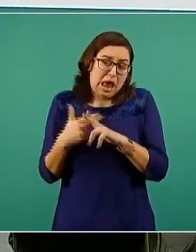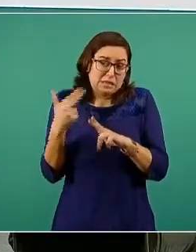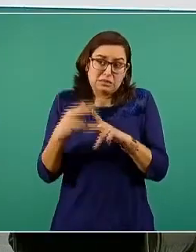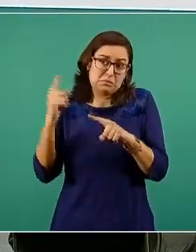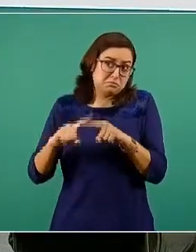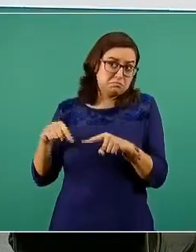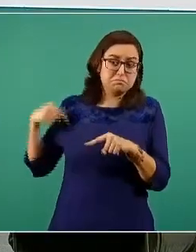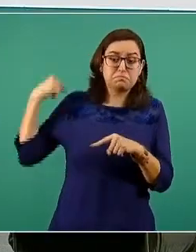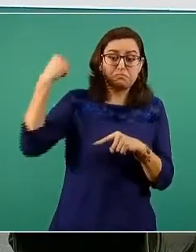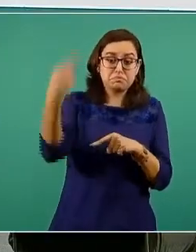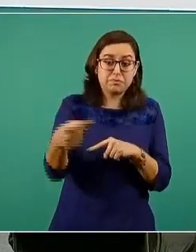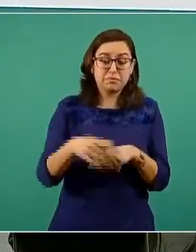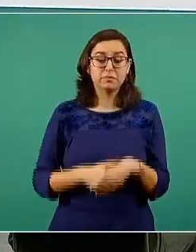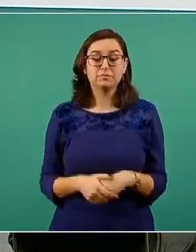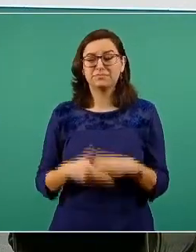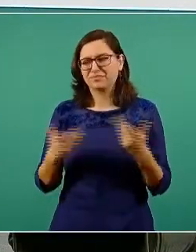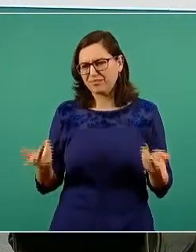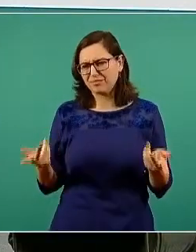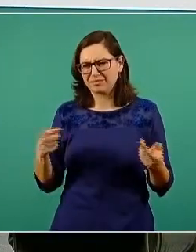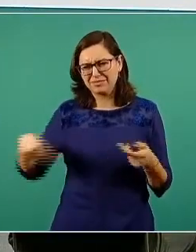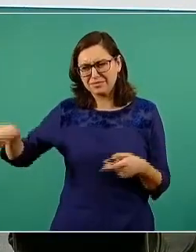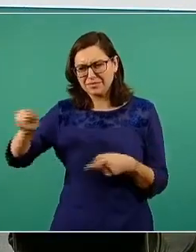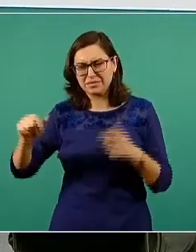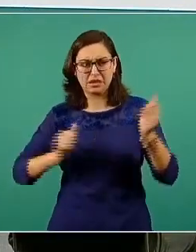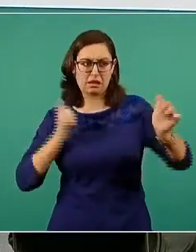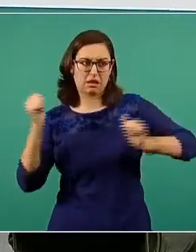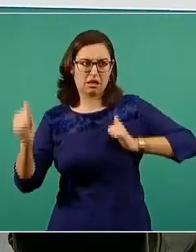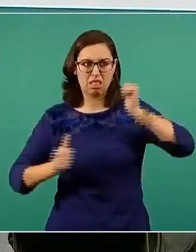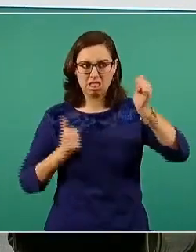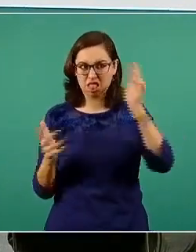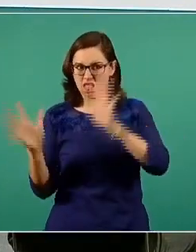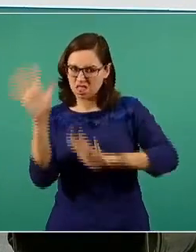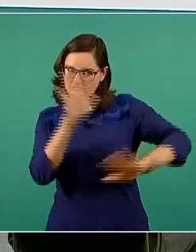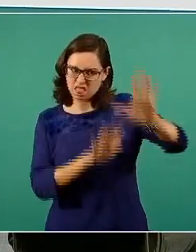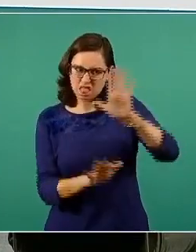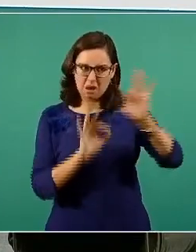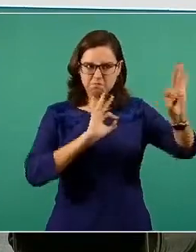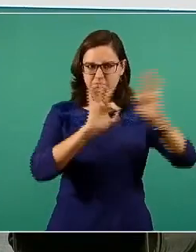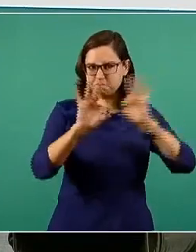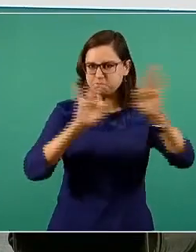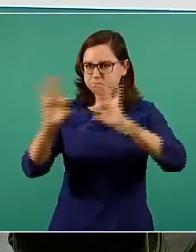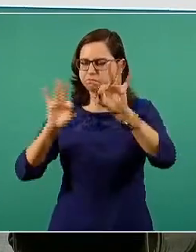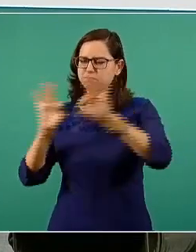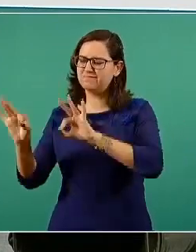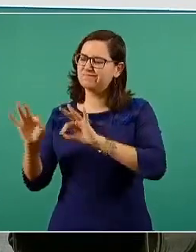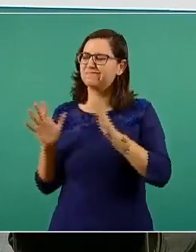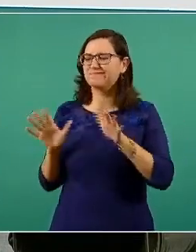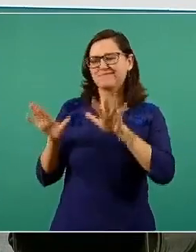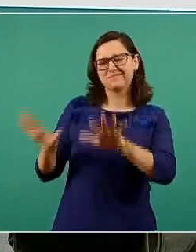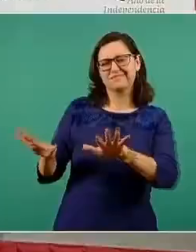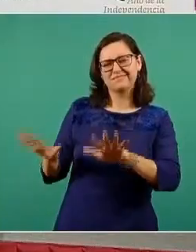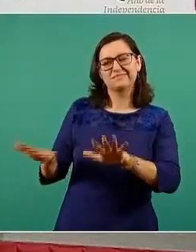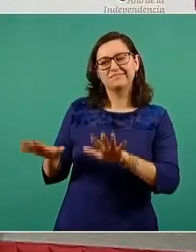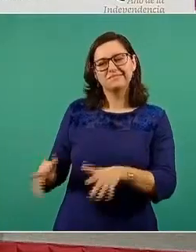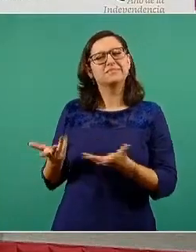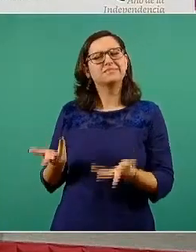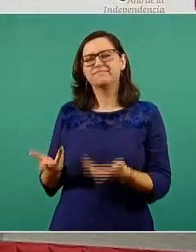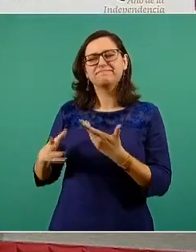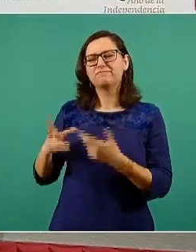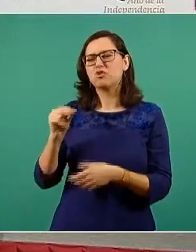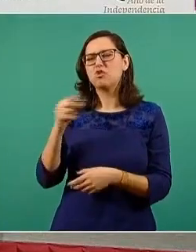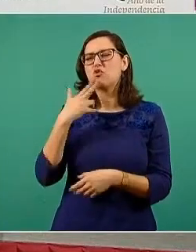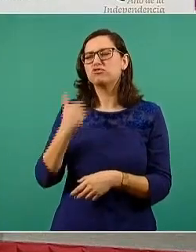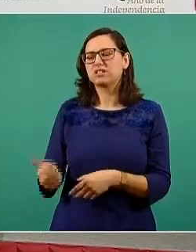ojalá que la tentación de querer confundir sea refrenada para que siga avanzando de manera armónica, como lo ha hecho hasta